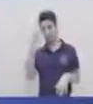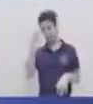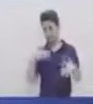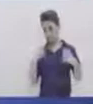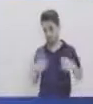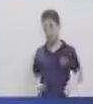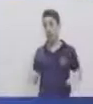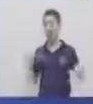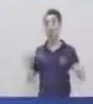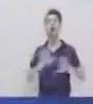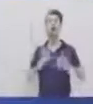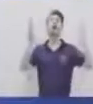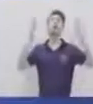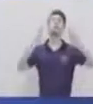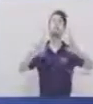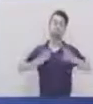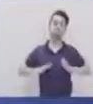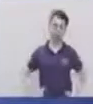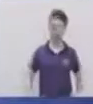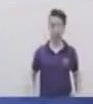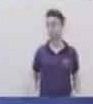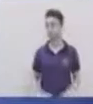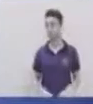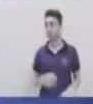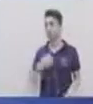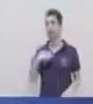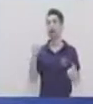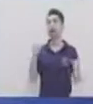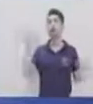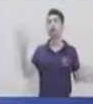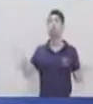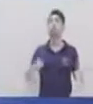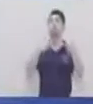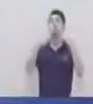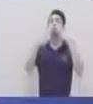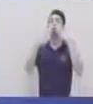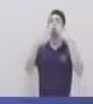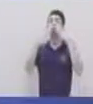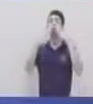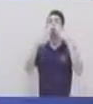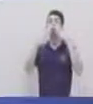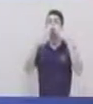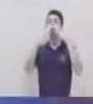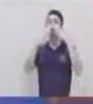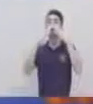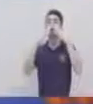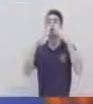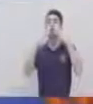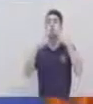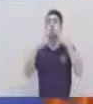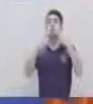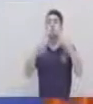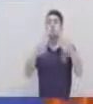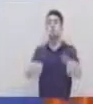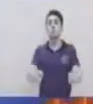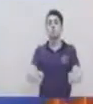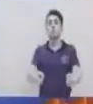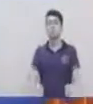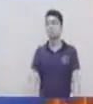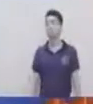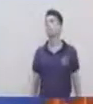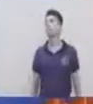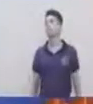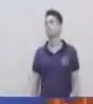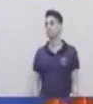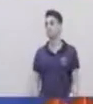quiero que me acompañes a lo que es la vuelta a la calma. Siempre hacemos nuestras respiraciones. Inhalo por la nariz,